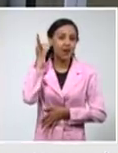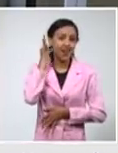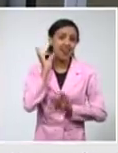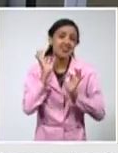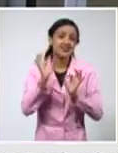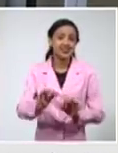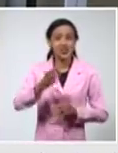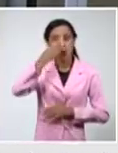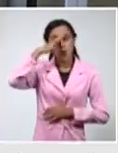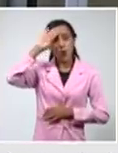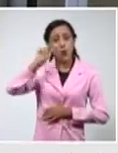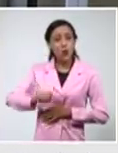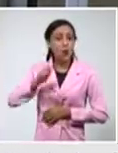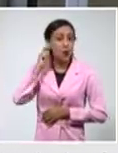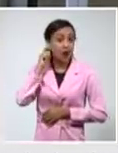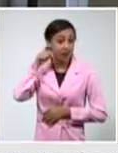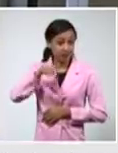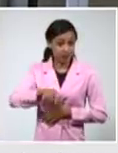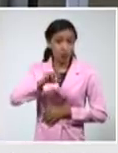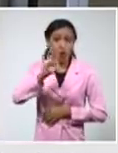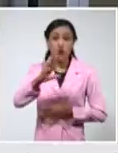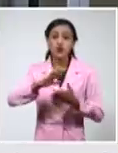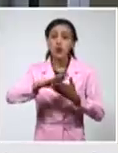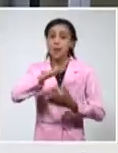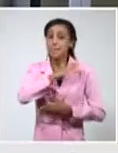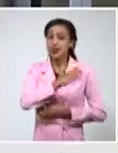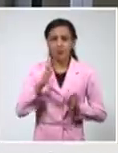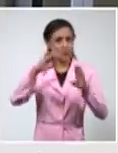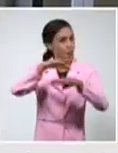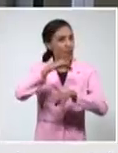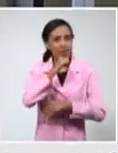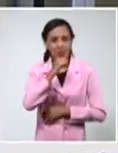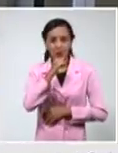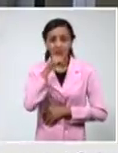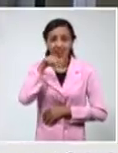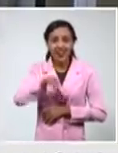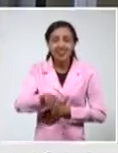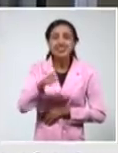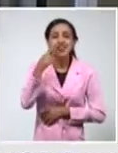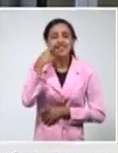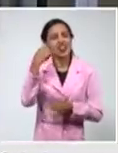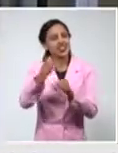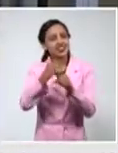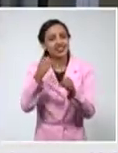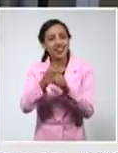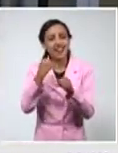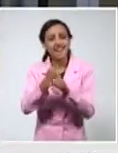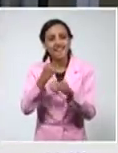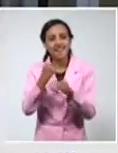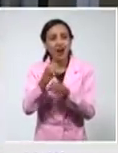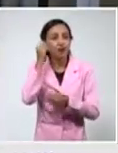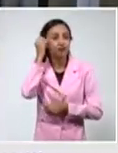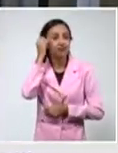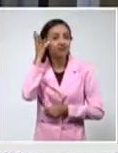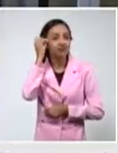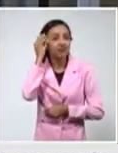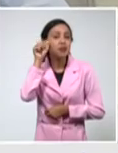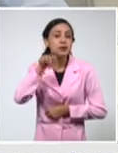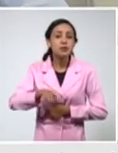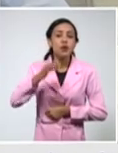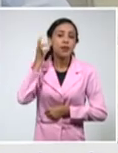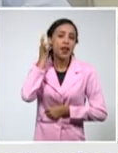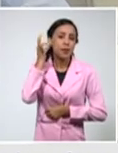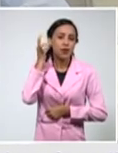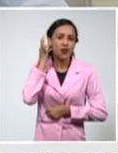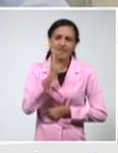Este 8 de marzo es sin dudas un homenaje a la creatividad, al quehacer incansable, la valentía, la